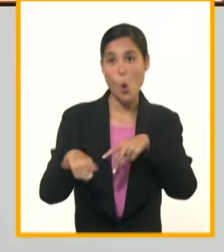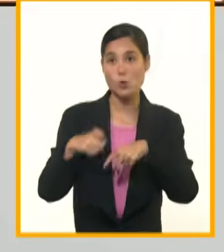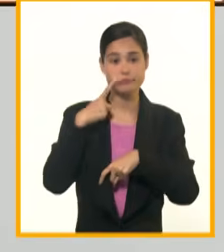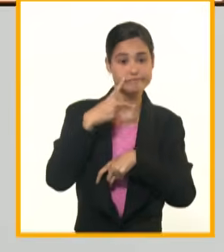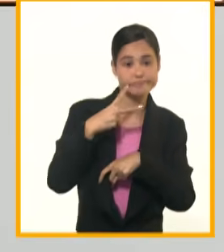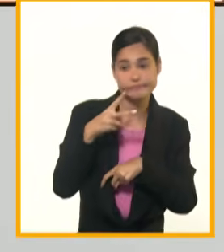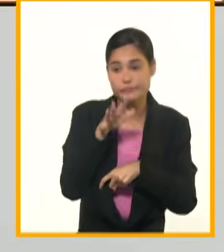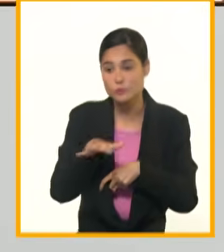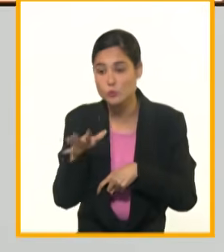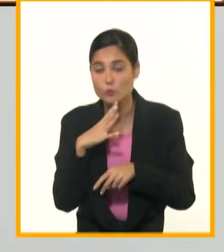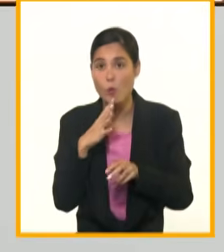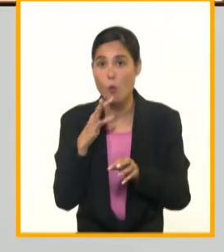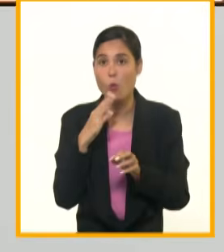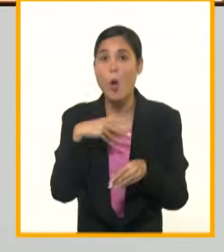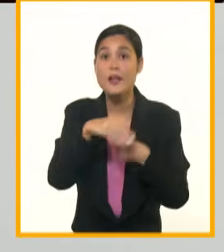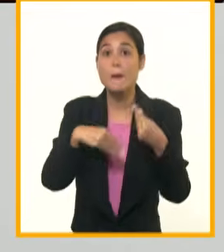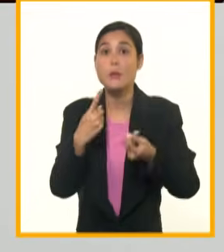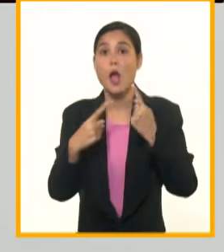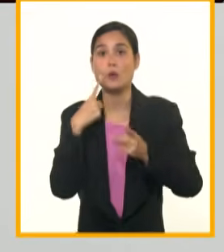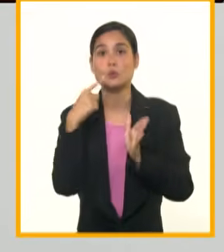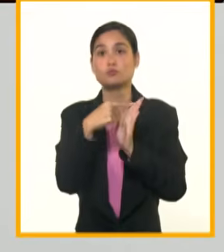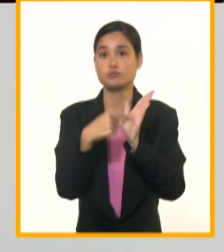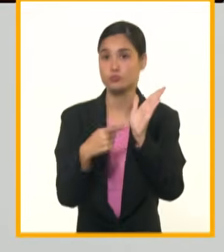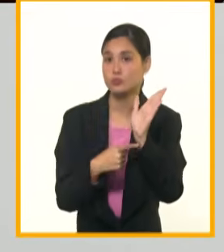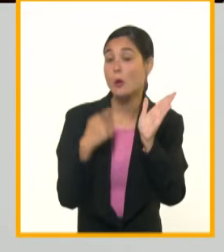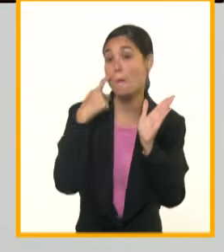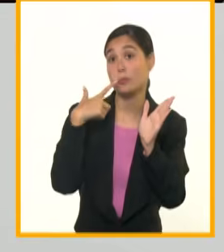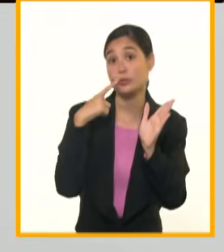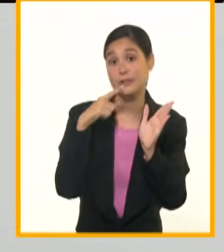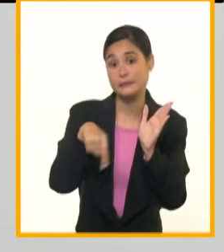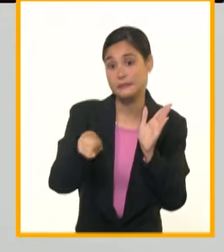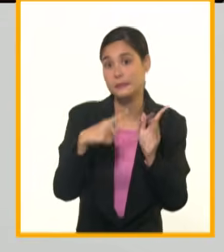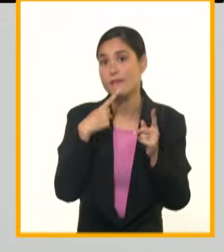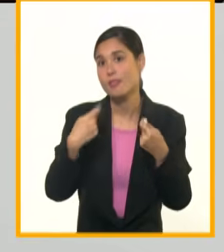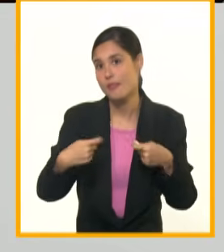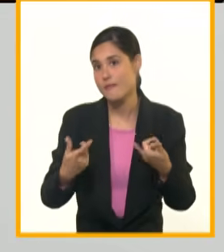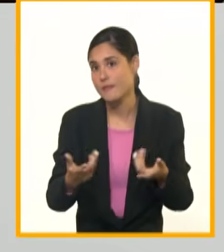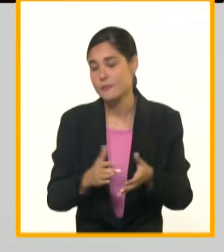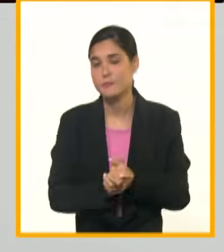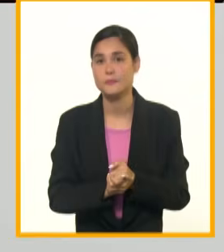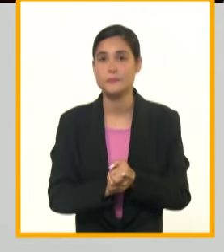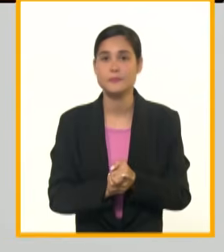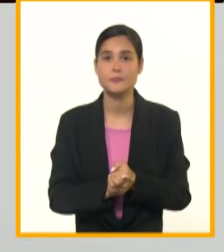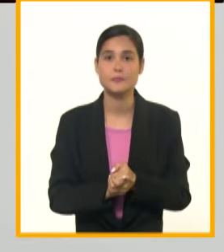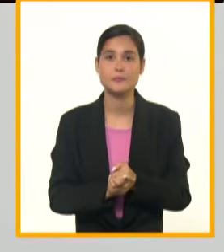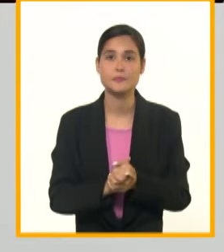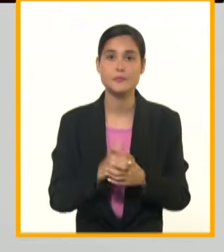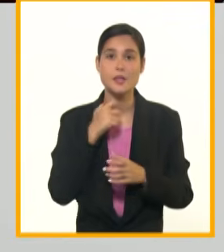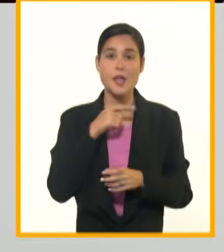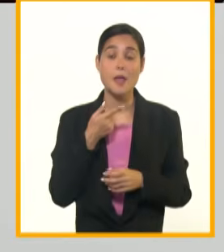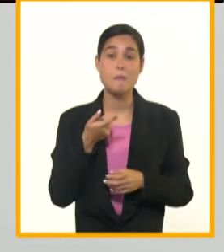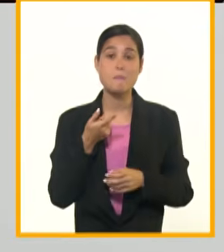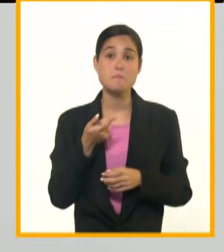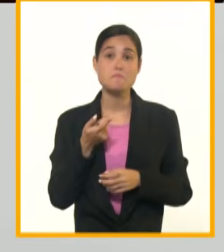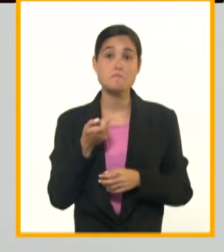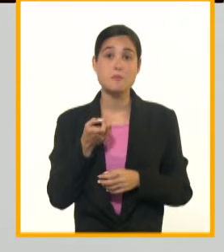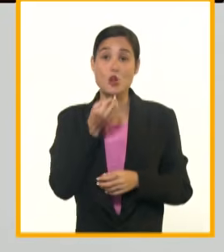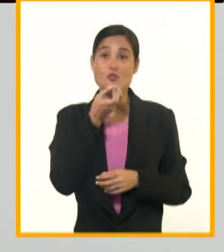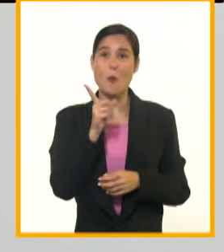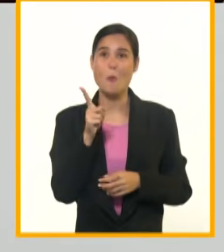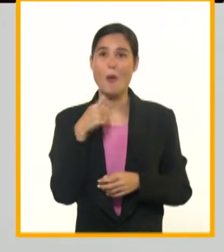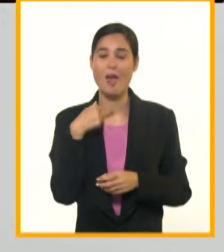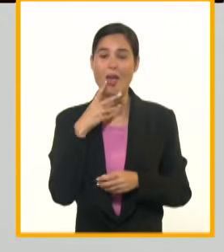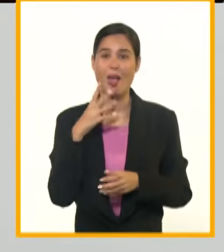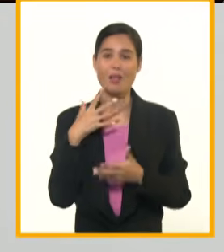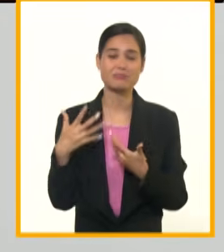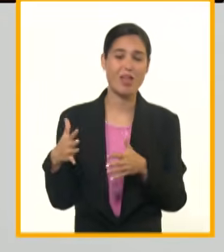financiamiento. Exactamente. Si no logramos eso, no es posible lograr esto. ¿Qué ventaja tiene ser superavitario? No ser una carga para el país en primer lugar,